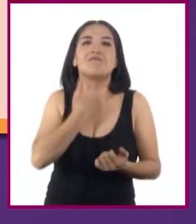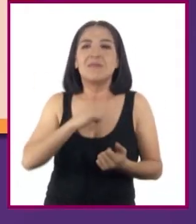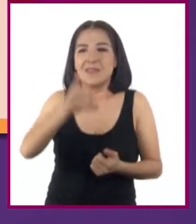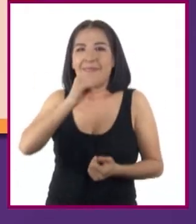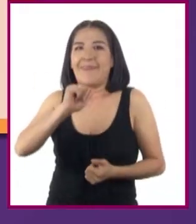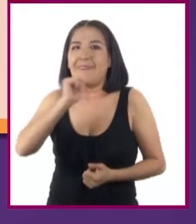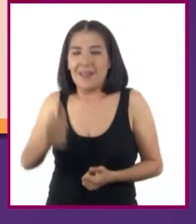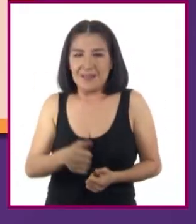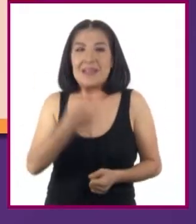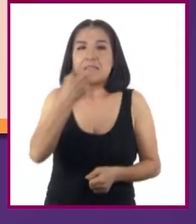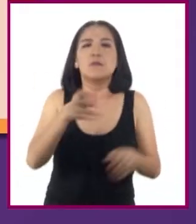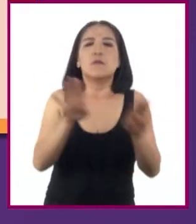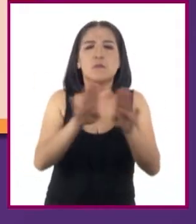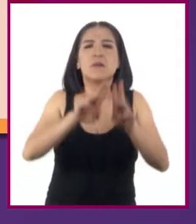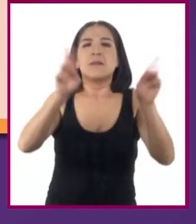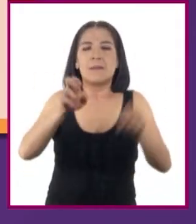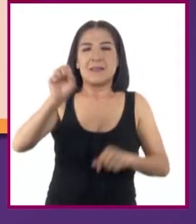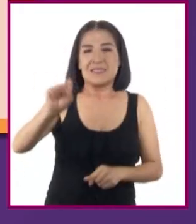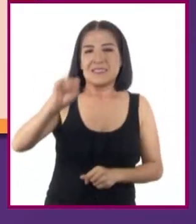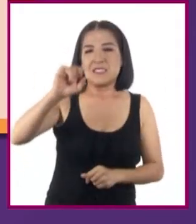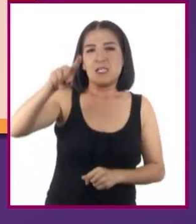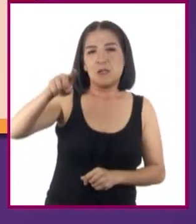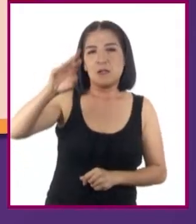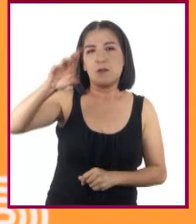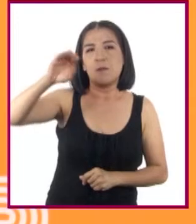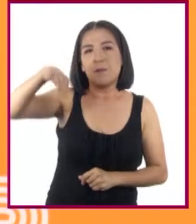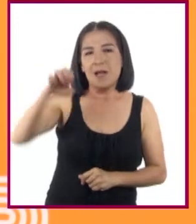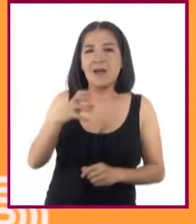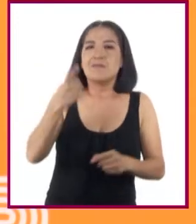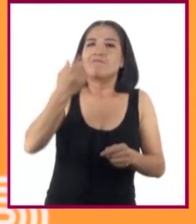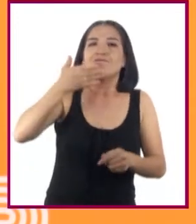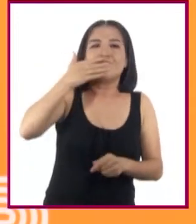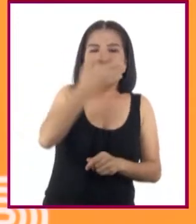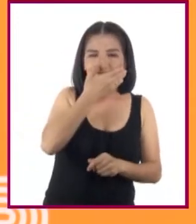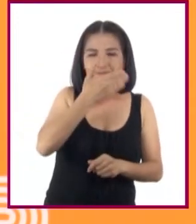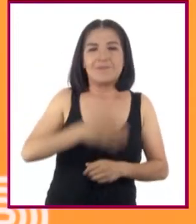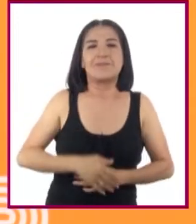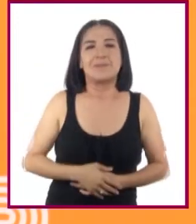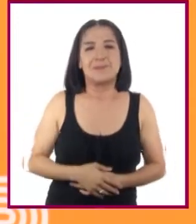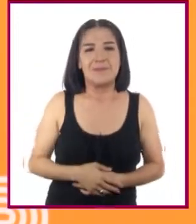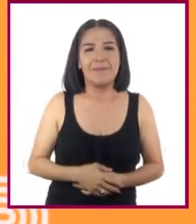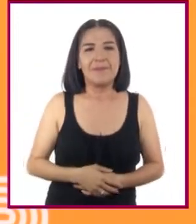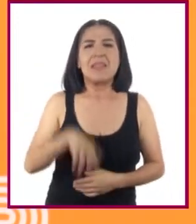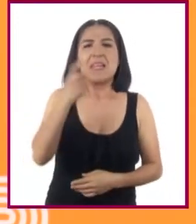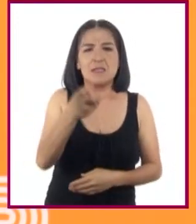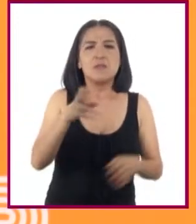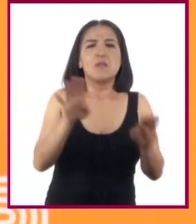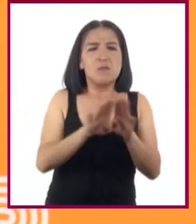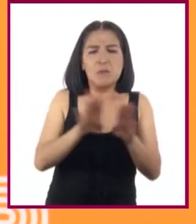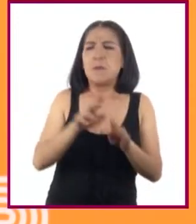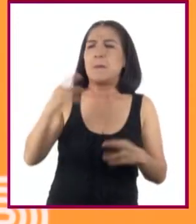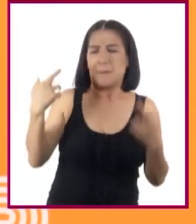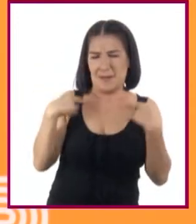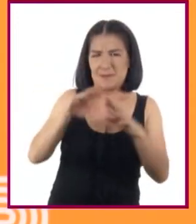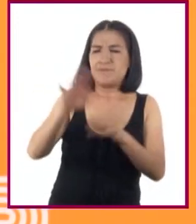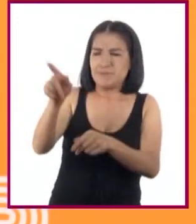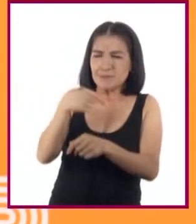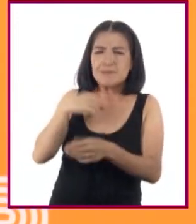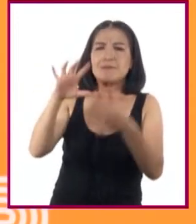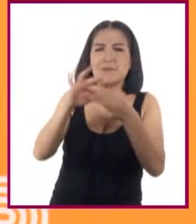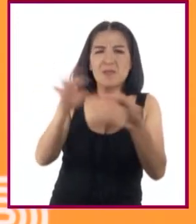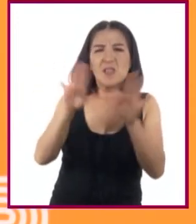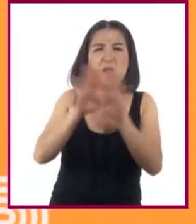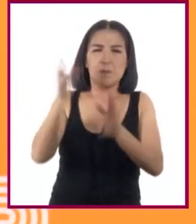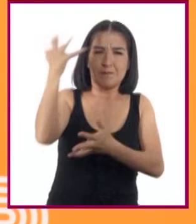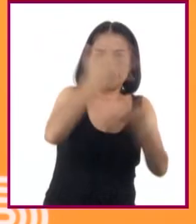reacciones también se conocen como el síndrome de abstinencia. A ver, profesor, esto puede resultar un poco confuso.